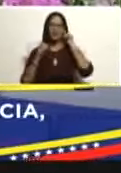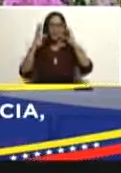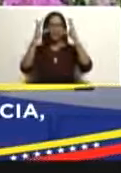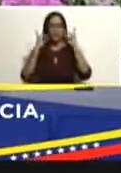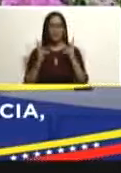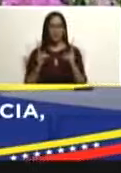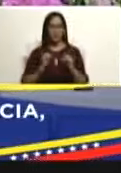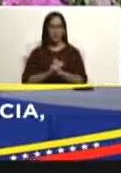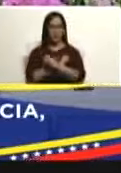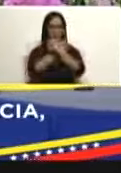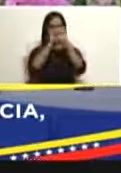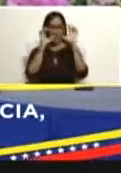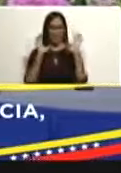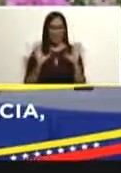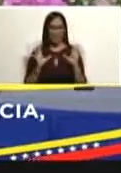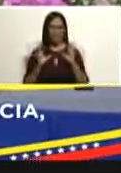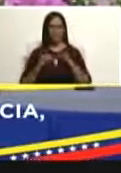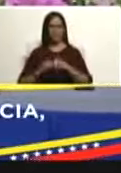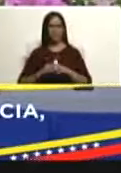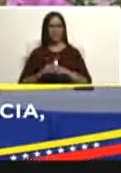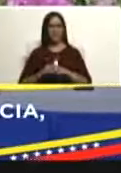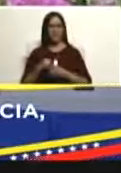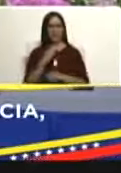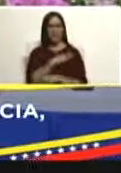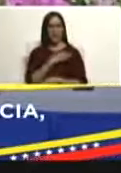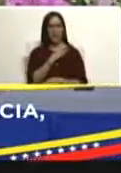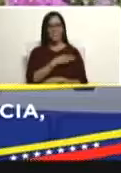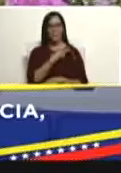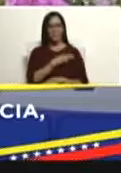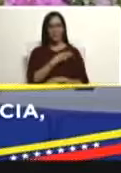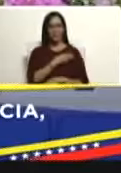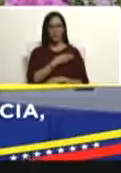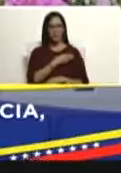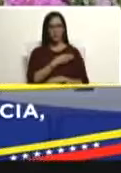claridad la gran misión.